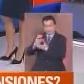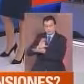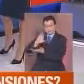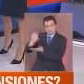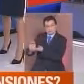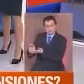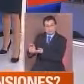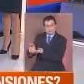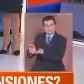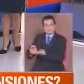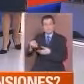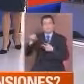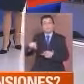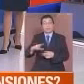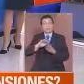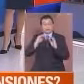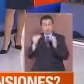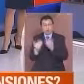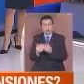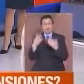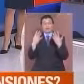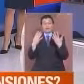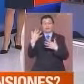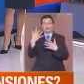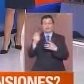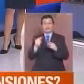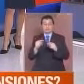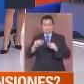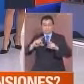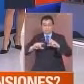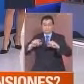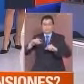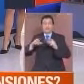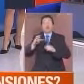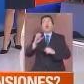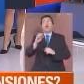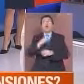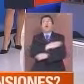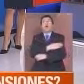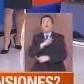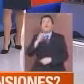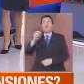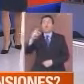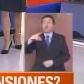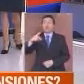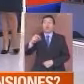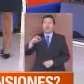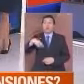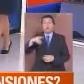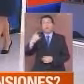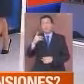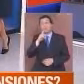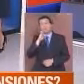el 95,7%, está en renta variable, es decir, fondos mutuos y acciones, que son